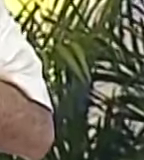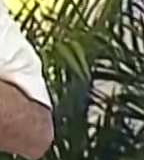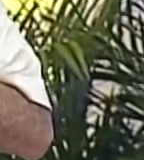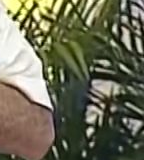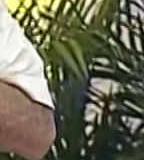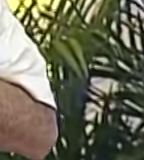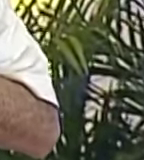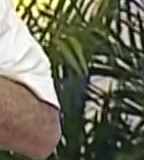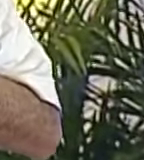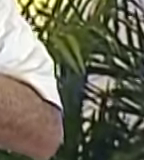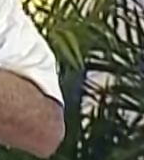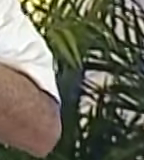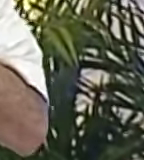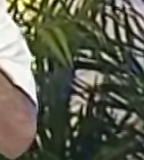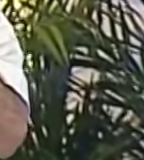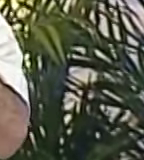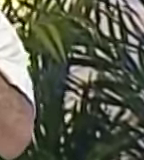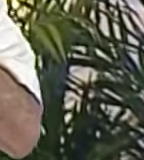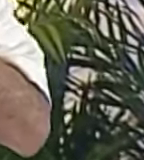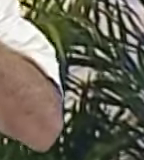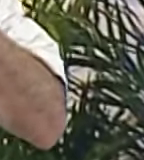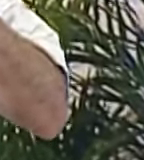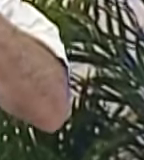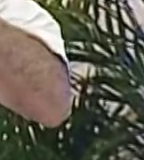Urdaneta, para que